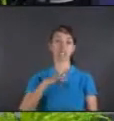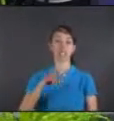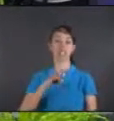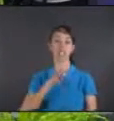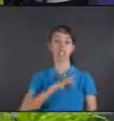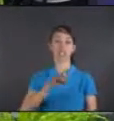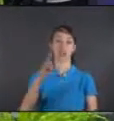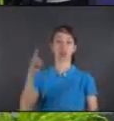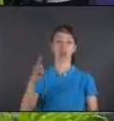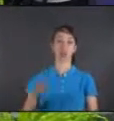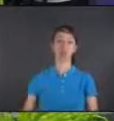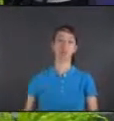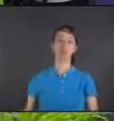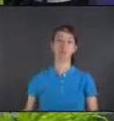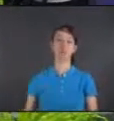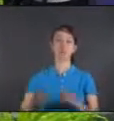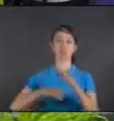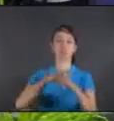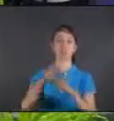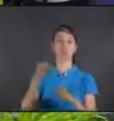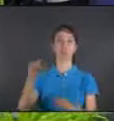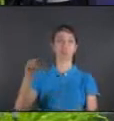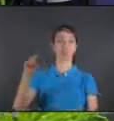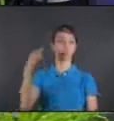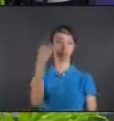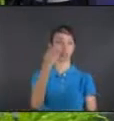Aunque sí hay algunas limitaciones, eso también es cierto.